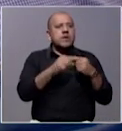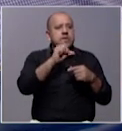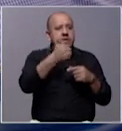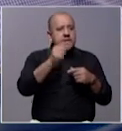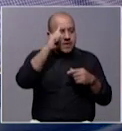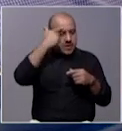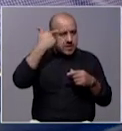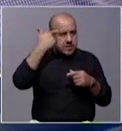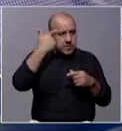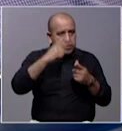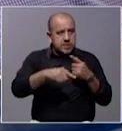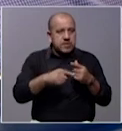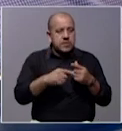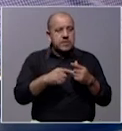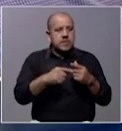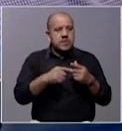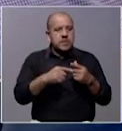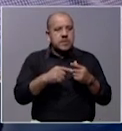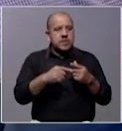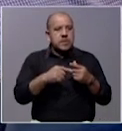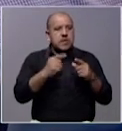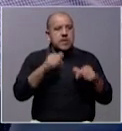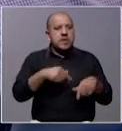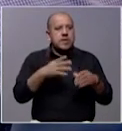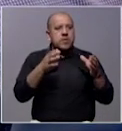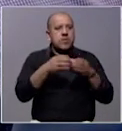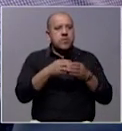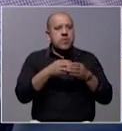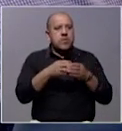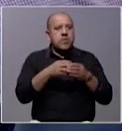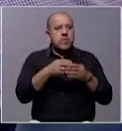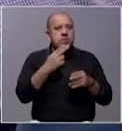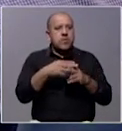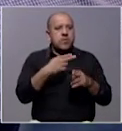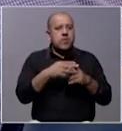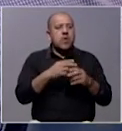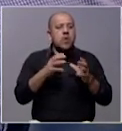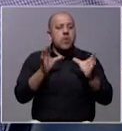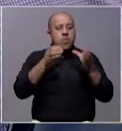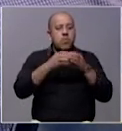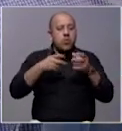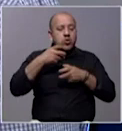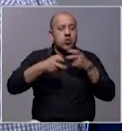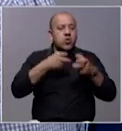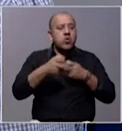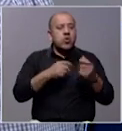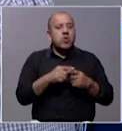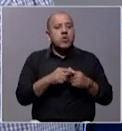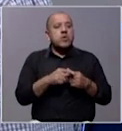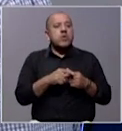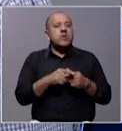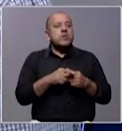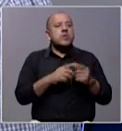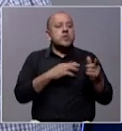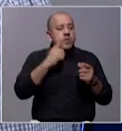pou en esta coalición que se ha llamado multicolor el propio lacalle pueblo ha mencionado así